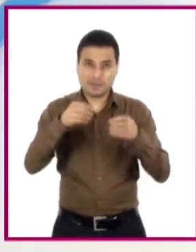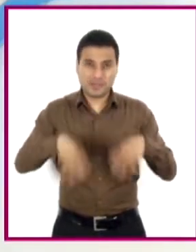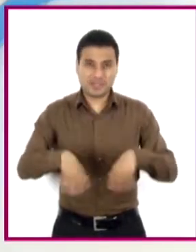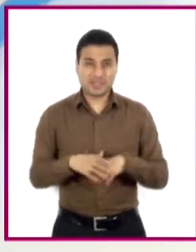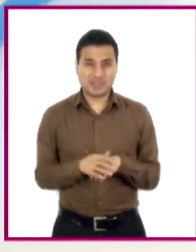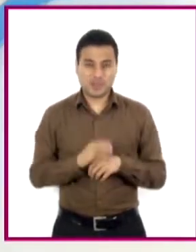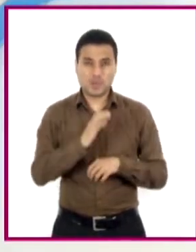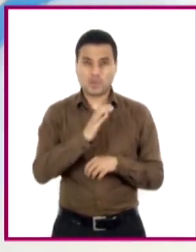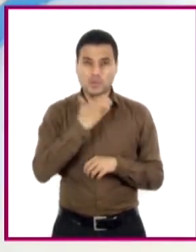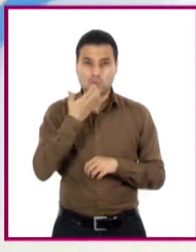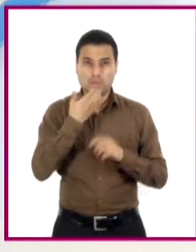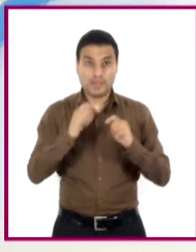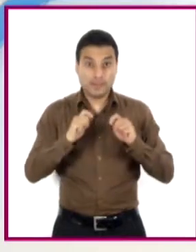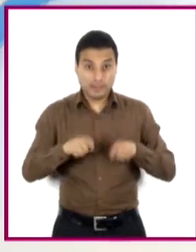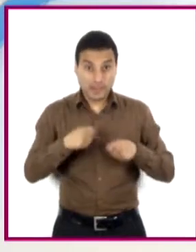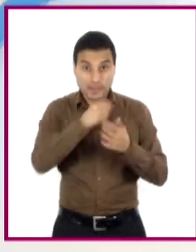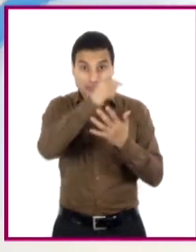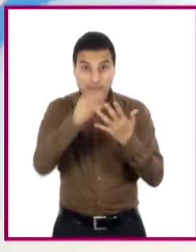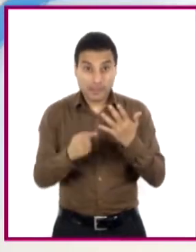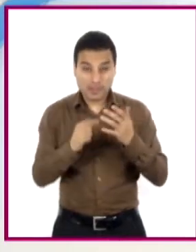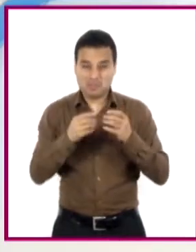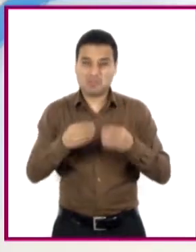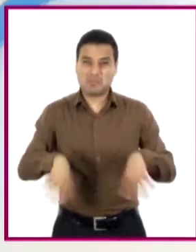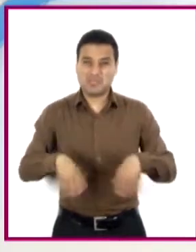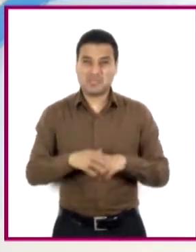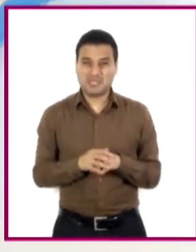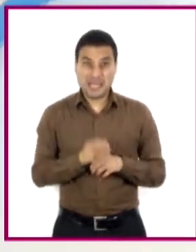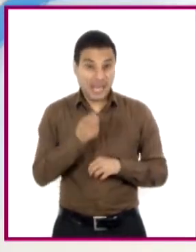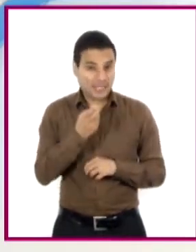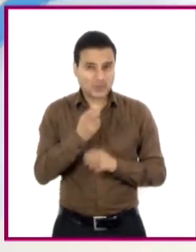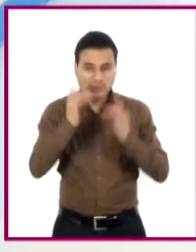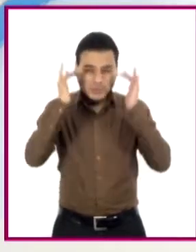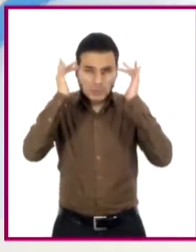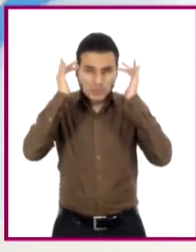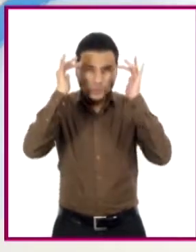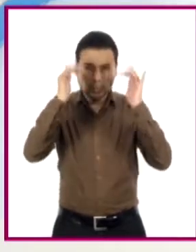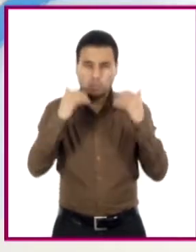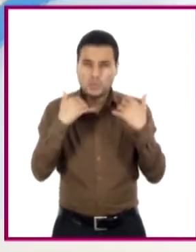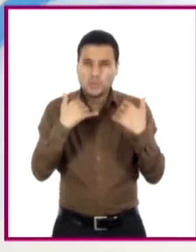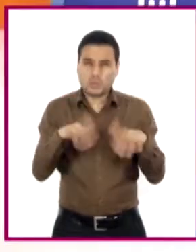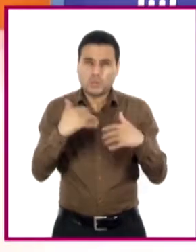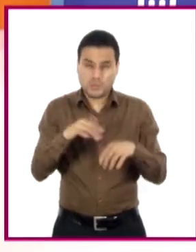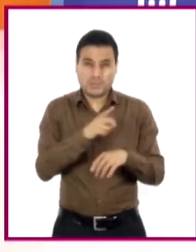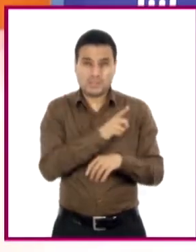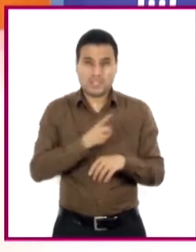nuestras costumbres y cuánto tenemos más sagrado y más precioso que custodiar.